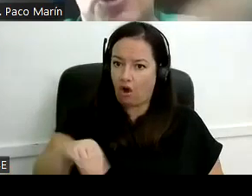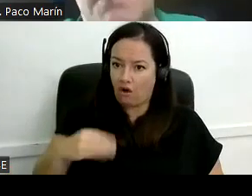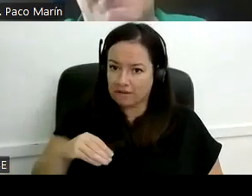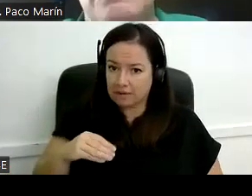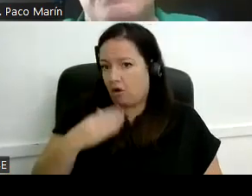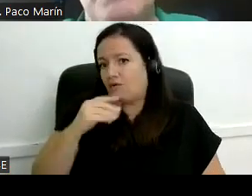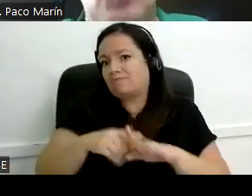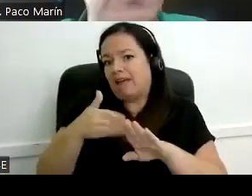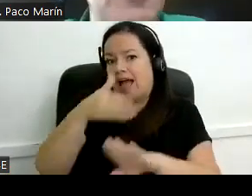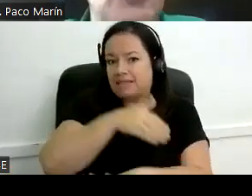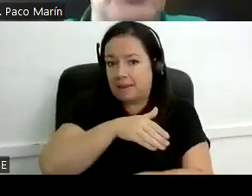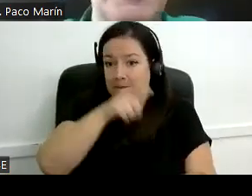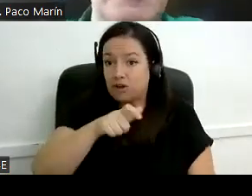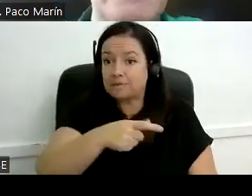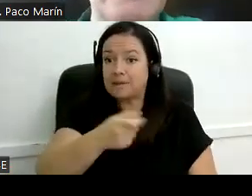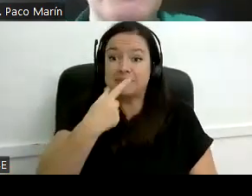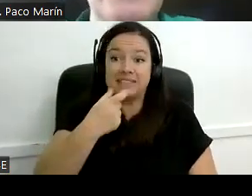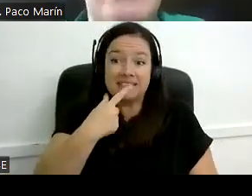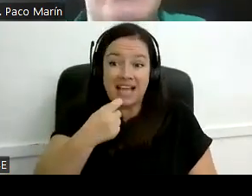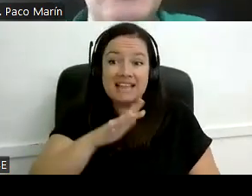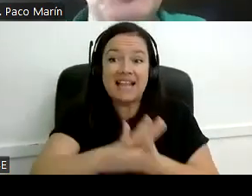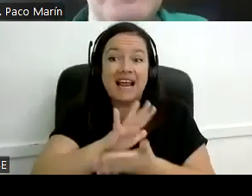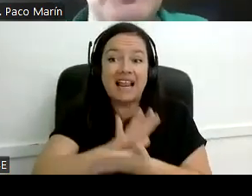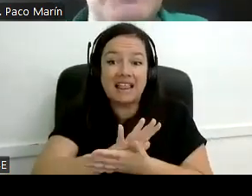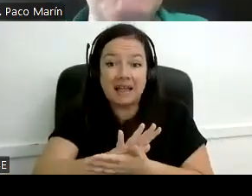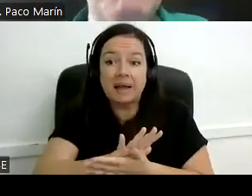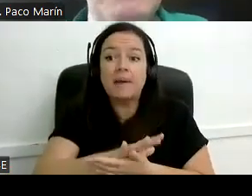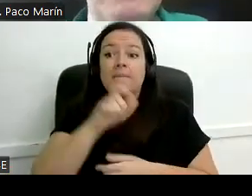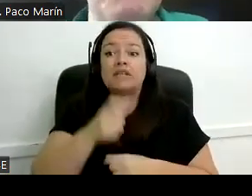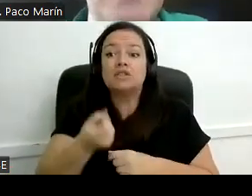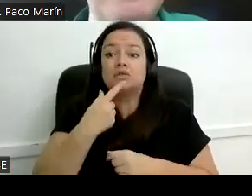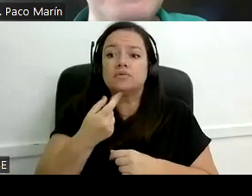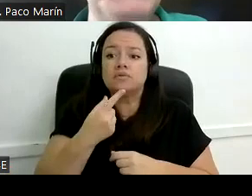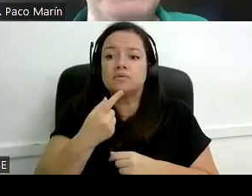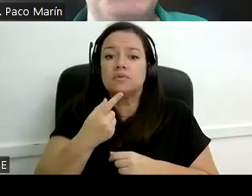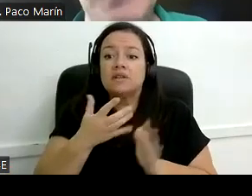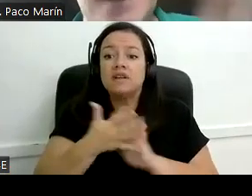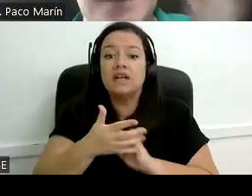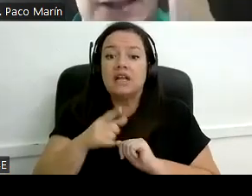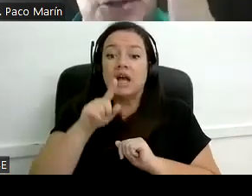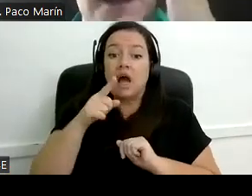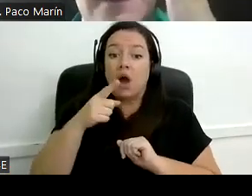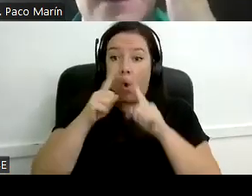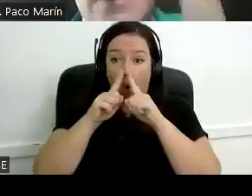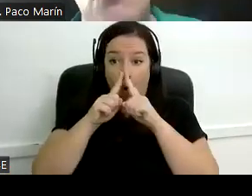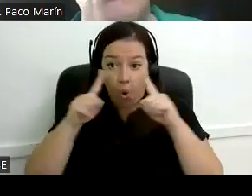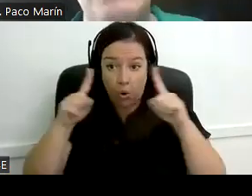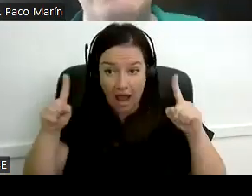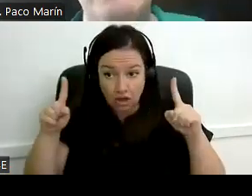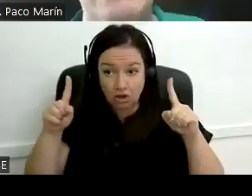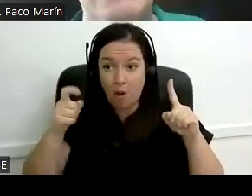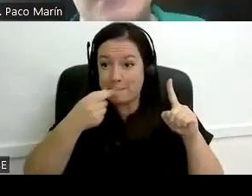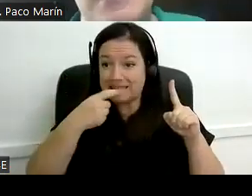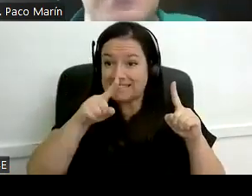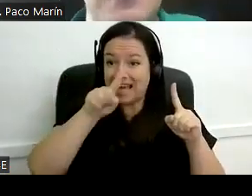personas que tomaban somníferos o que tomaban tranquilizantes, aquellas personas que tomaban más de 132 pastillas al año, es decir, una